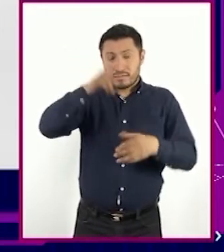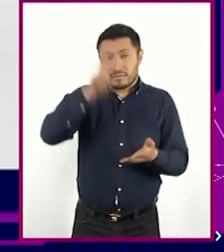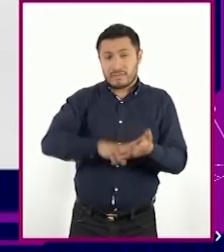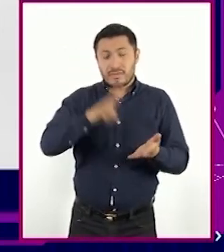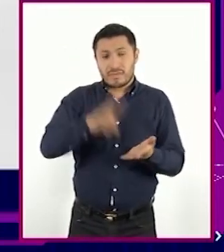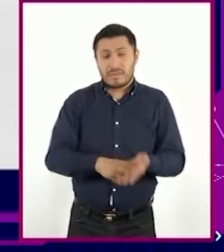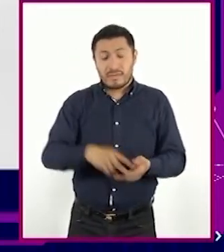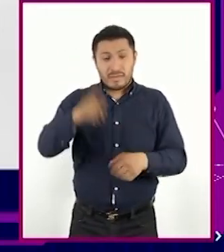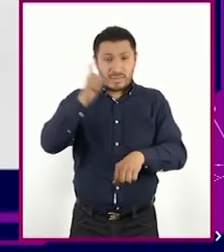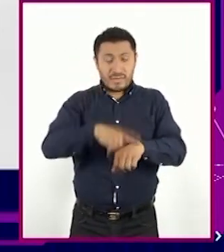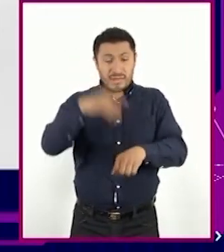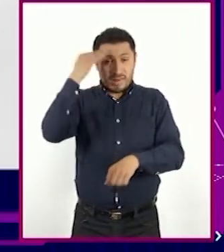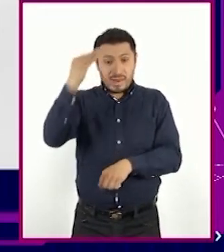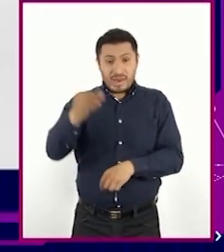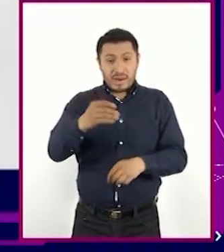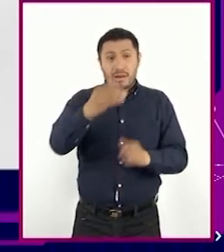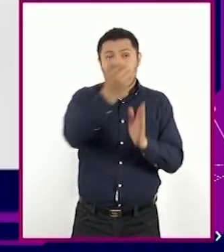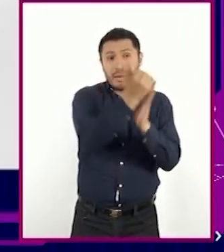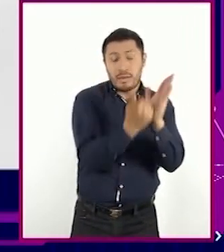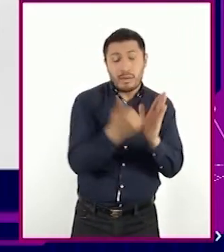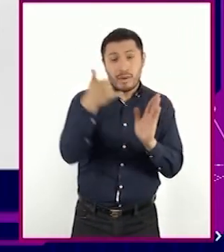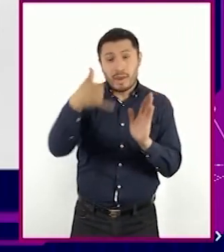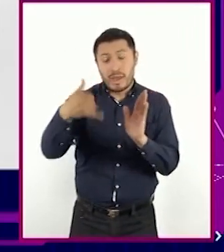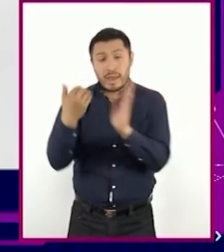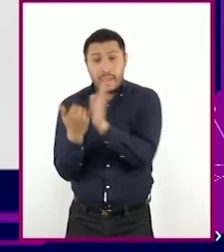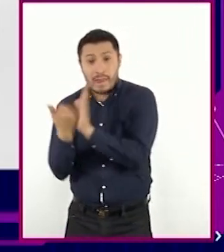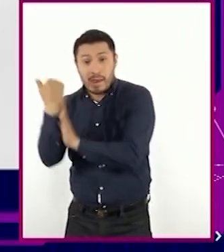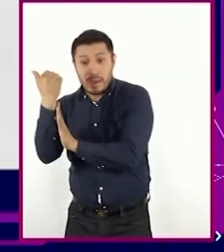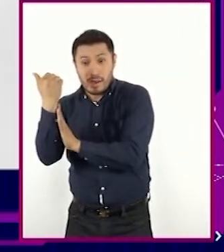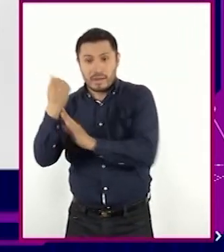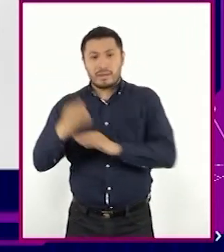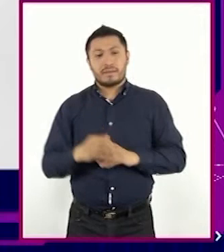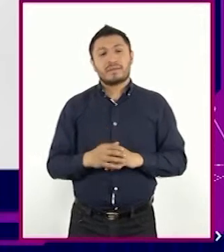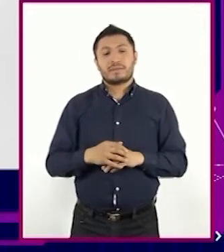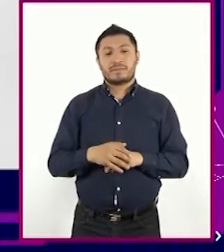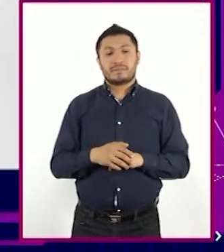correspondientes al tiempo mínimo y al tiempo máximo.